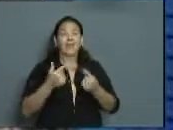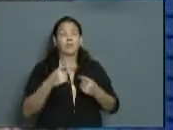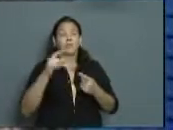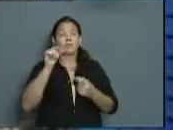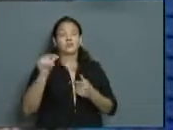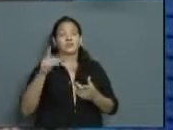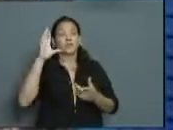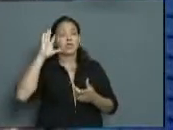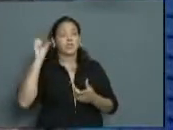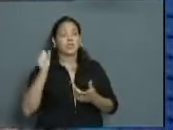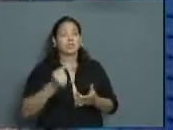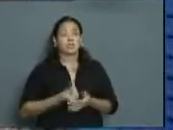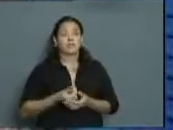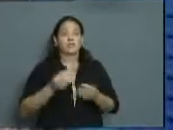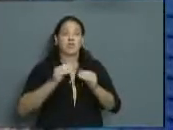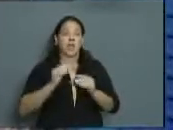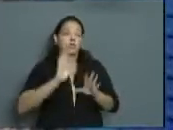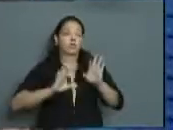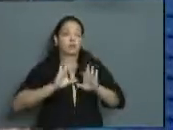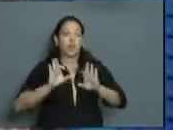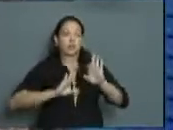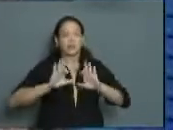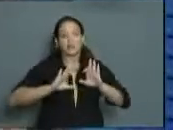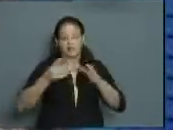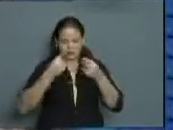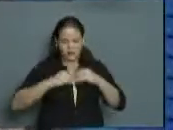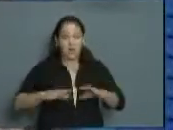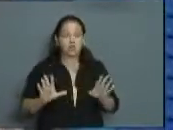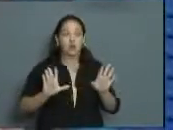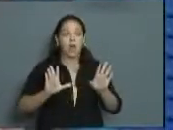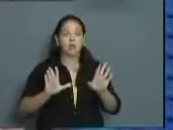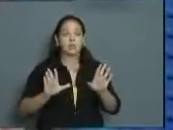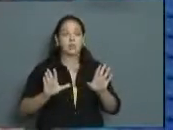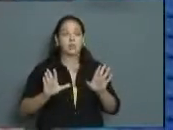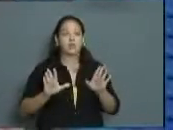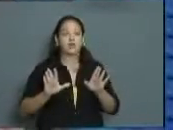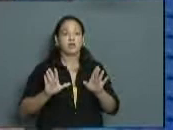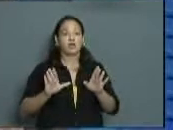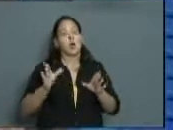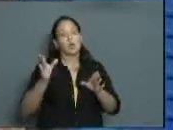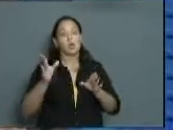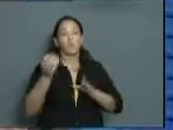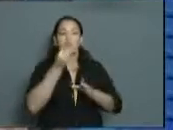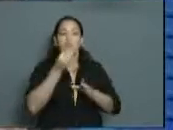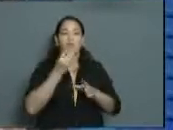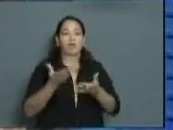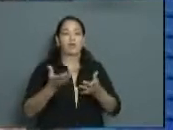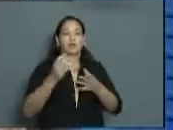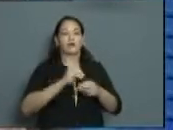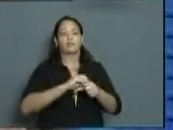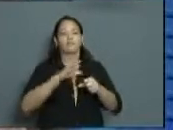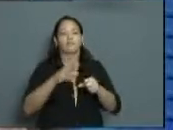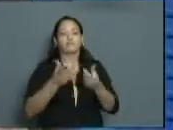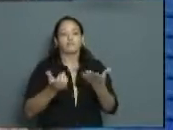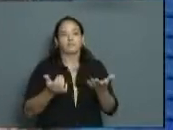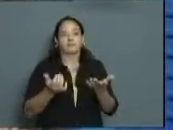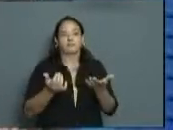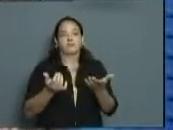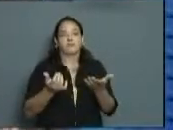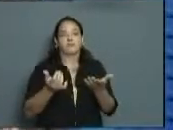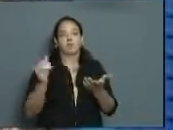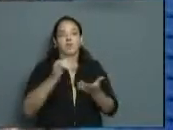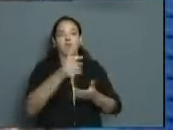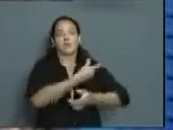que usted pueda tener anticuerpos naturales por la enfermedad o anticuerpos que desarrolla por la vacunación. Hay personas que piensan que como